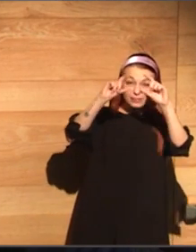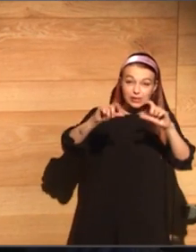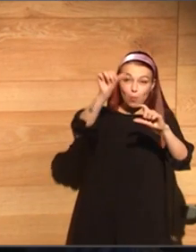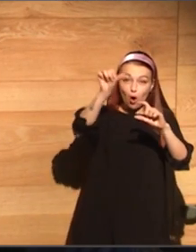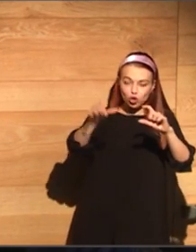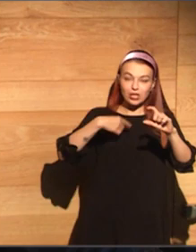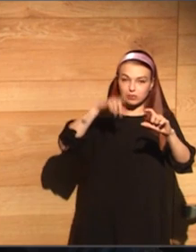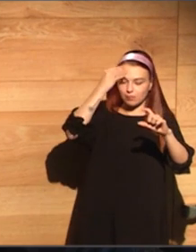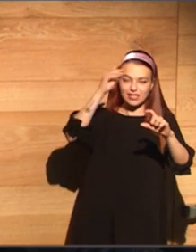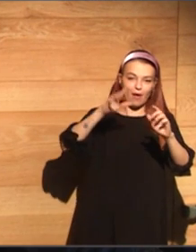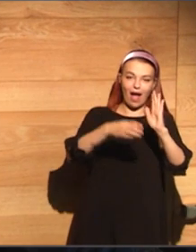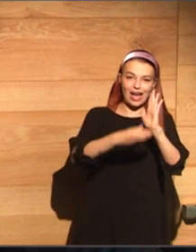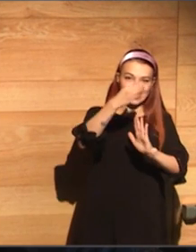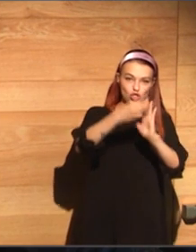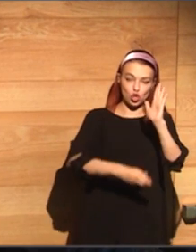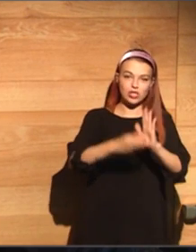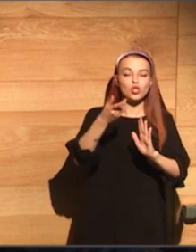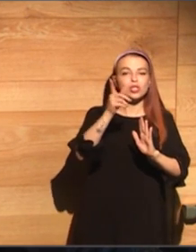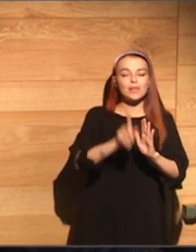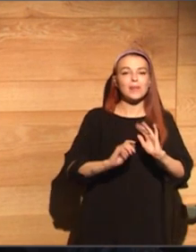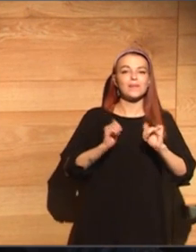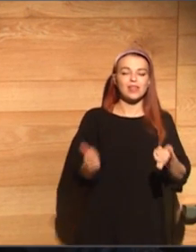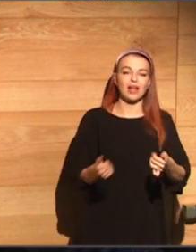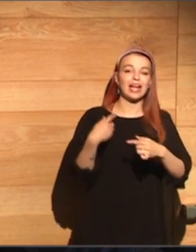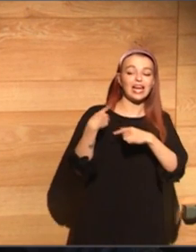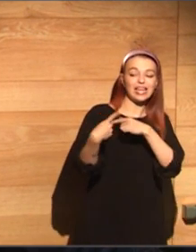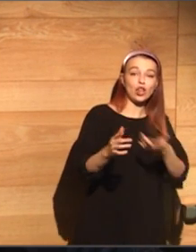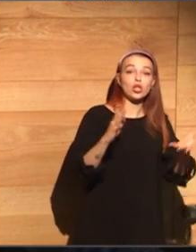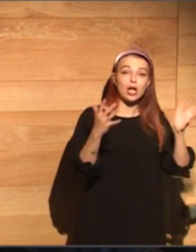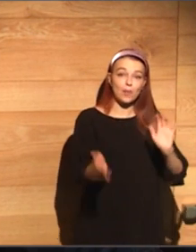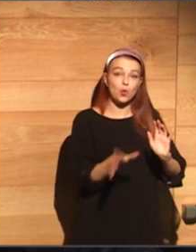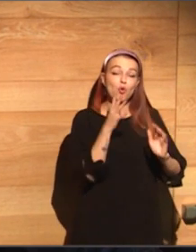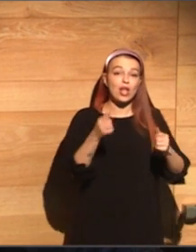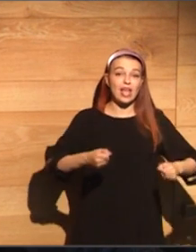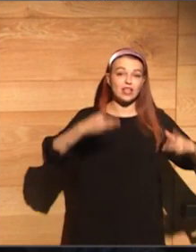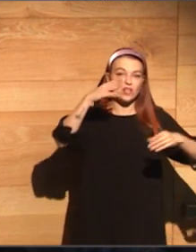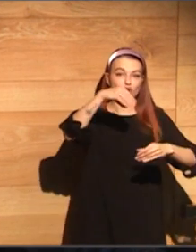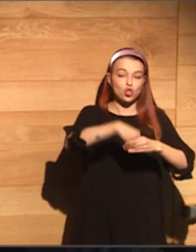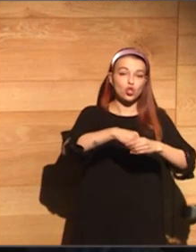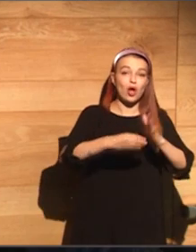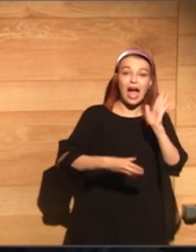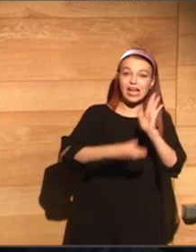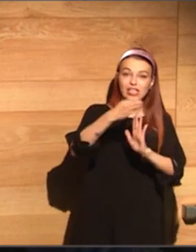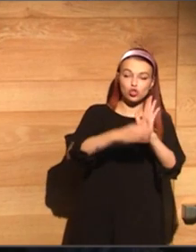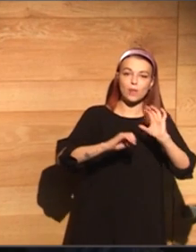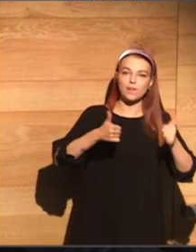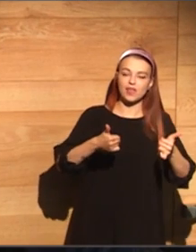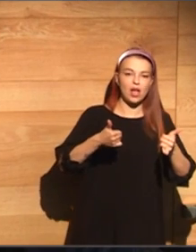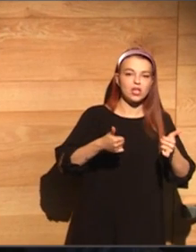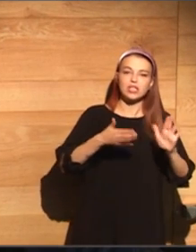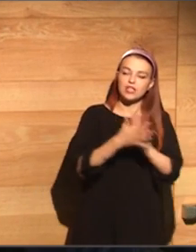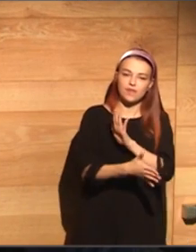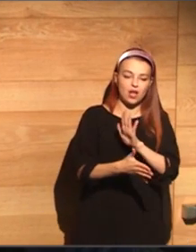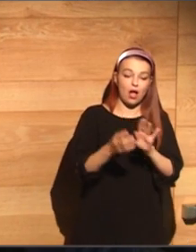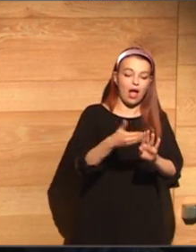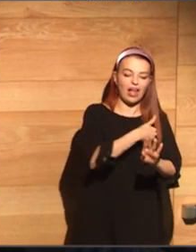ambos supusieron cambios generacionales en cierto sentido. Cuando se empezaron a instalar ascensores en los edificios, se marcó un antes y un después. Absoluto.